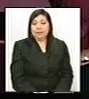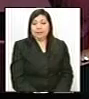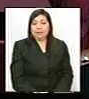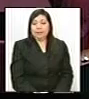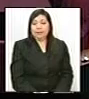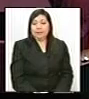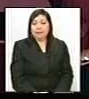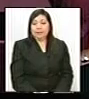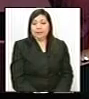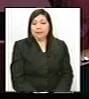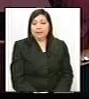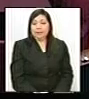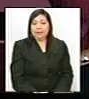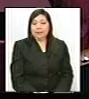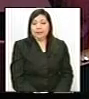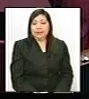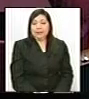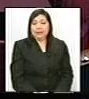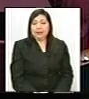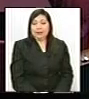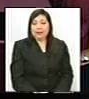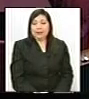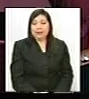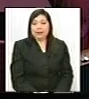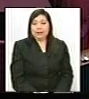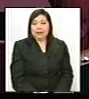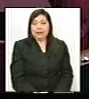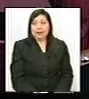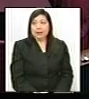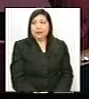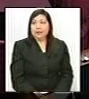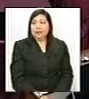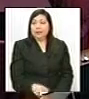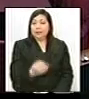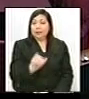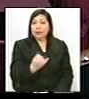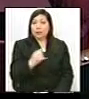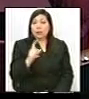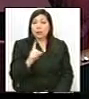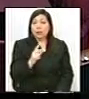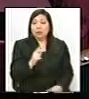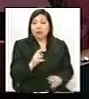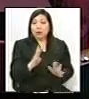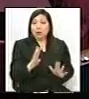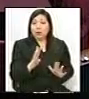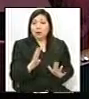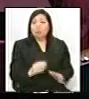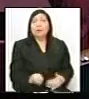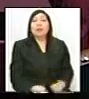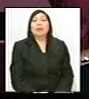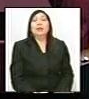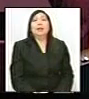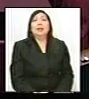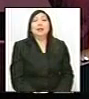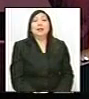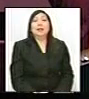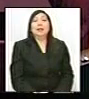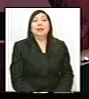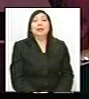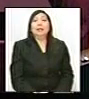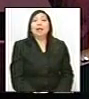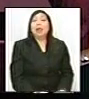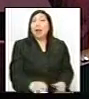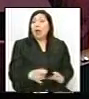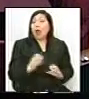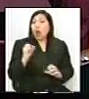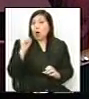Hay que indicar que también el día de hoy, lunes 29 de octubre del 2018, además de la Comisión de Presupuesto y Cuenta